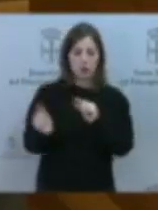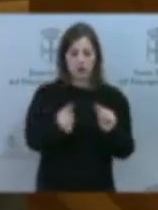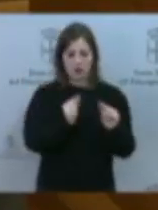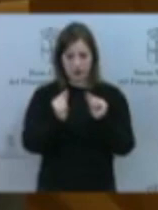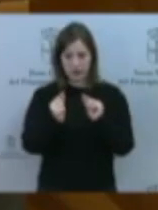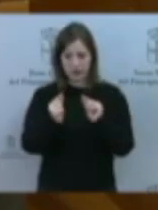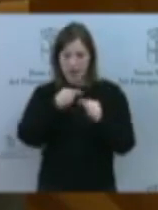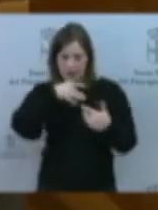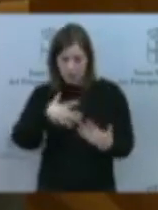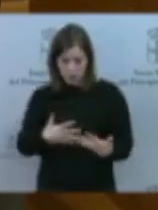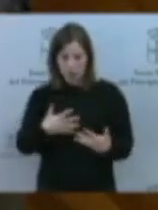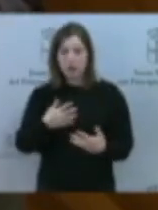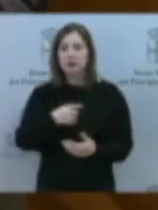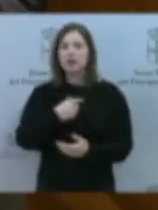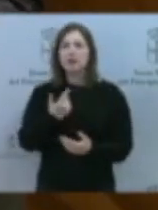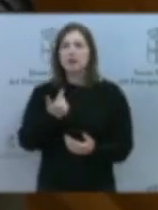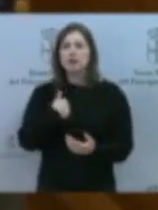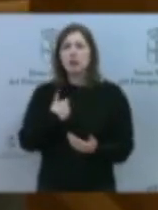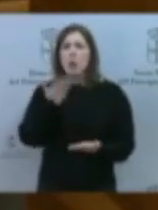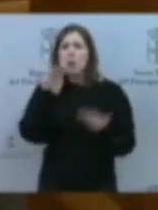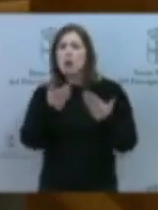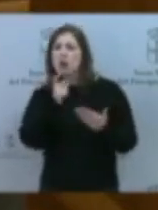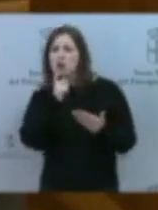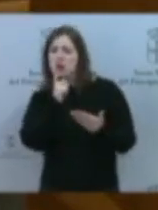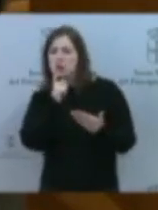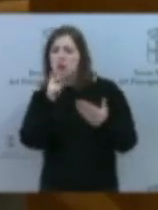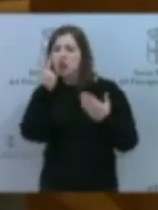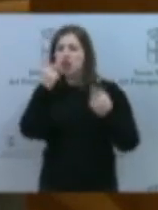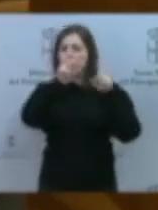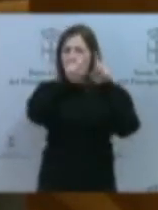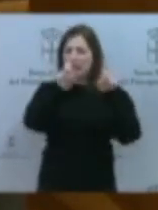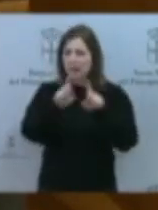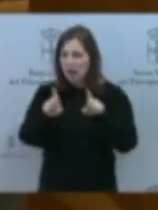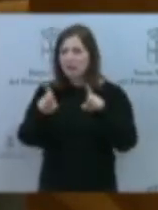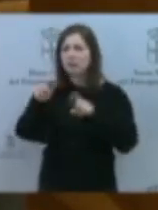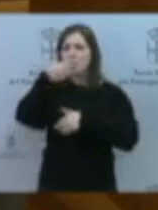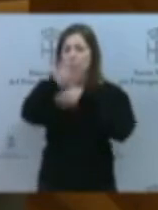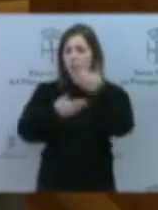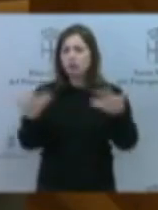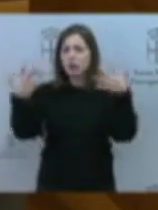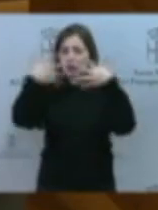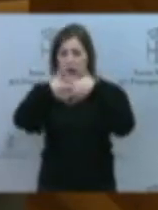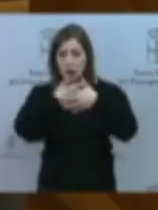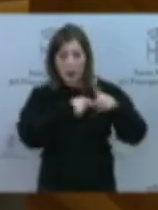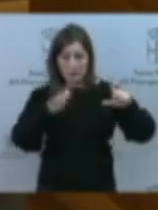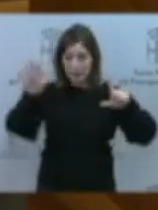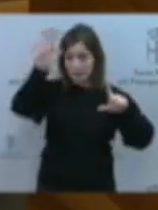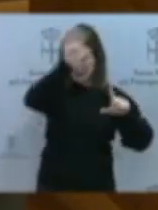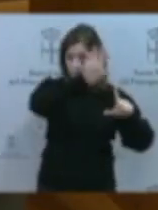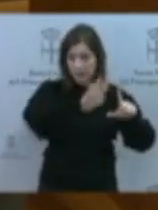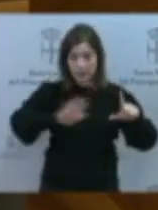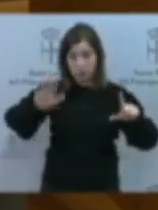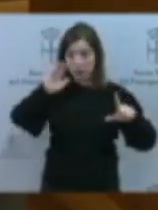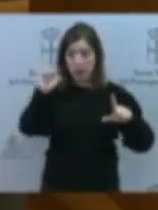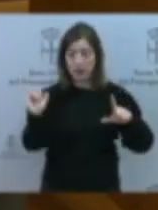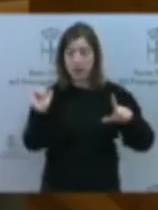entidades en un proceso de fusión que está teniendo lugar en toda España, lo acabamos de ver entre CaixaBank y la antigua